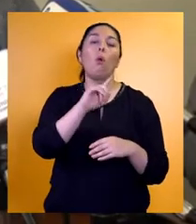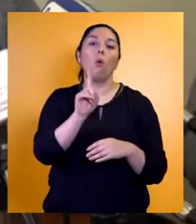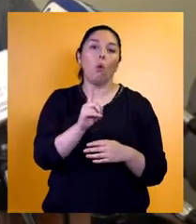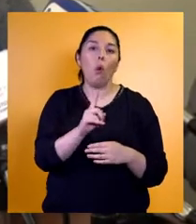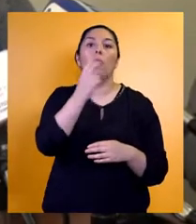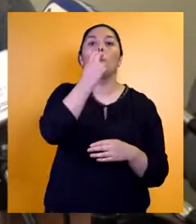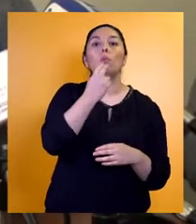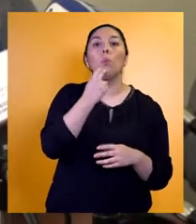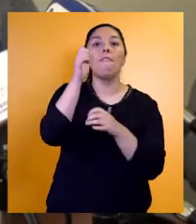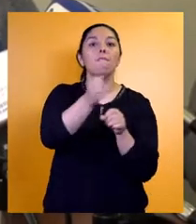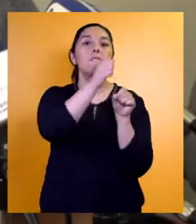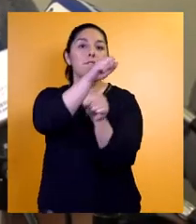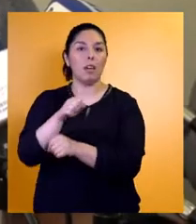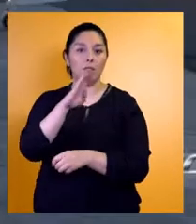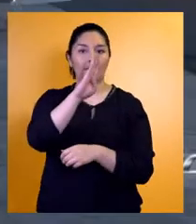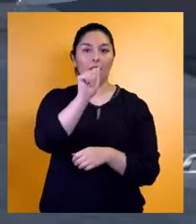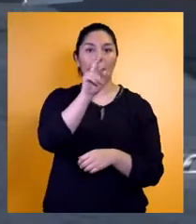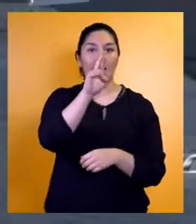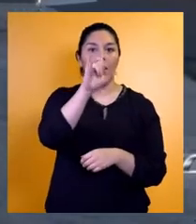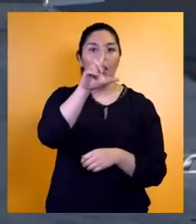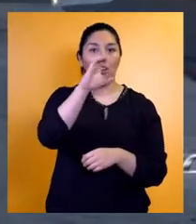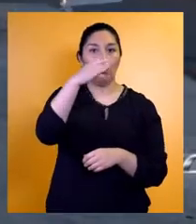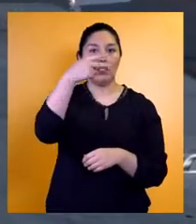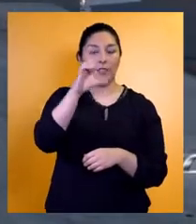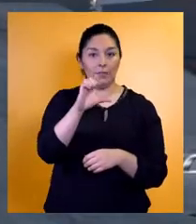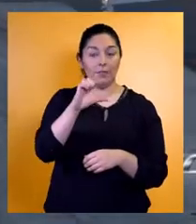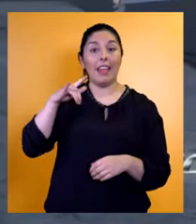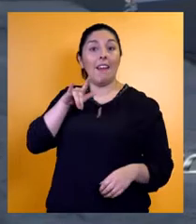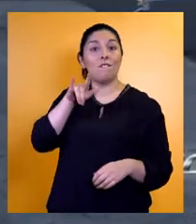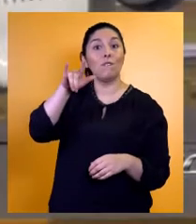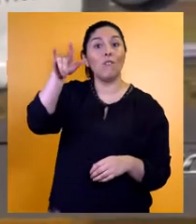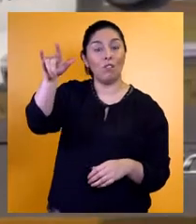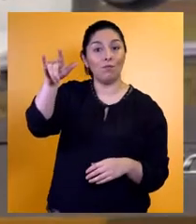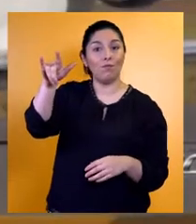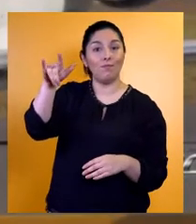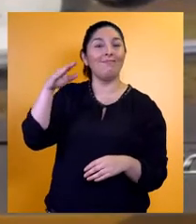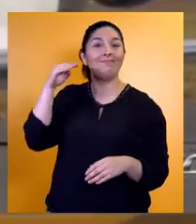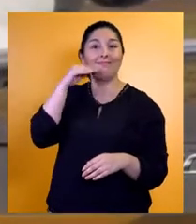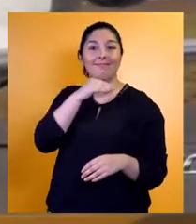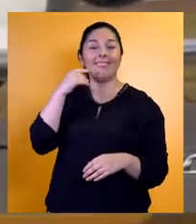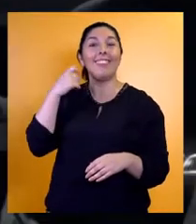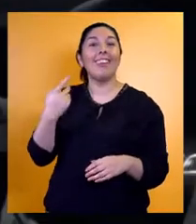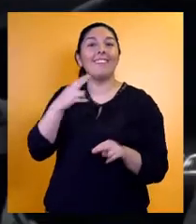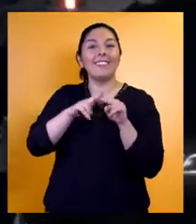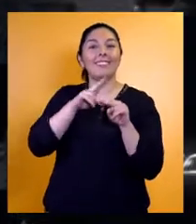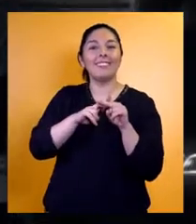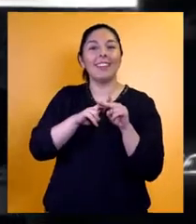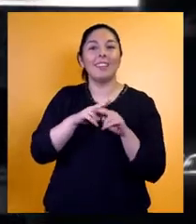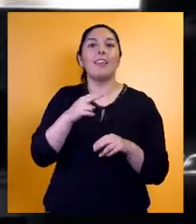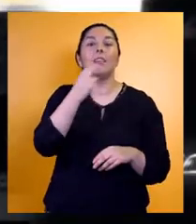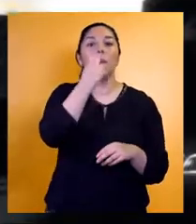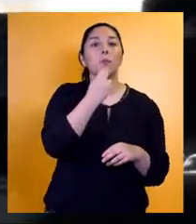conectividad Puerto Montt-Bariloche. Embraer RJ145 es la marca de los jets o aviones que realizarán los